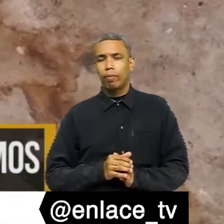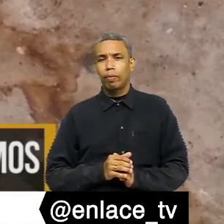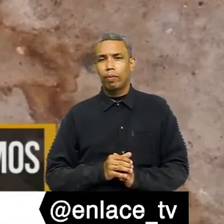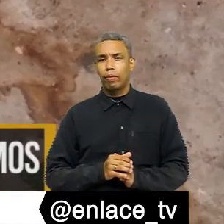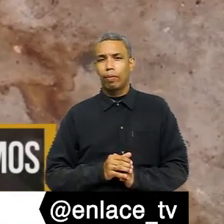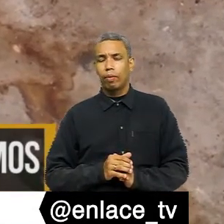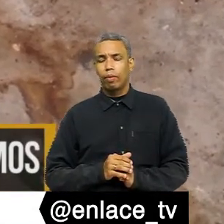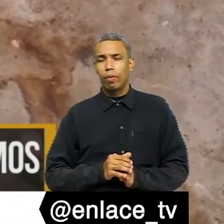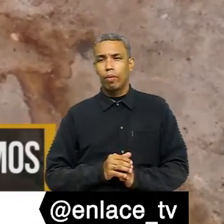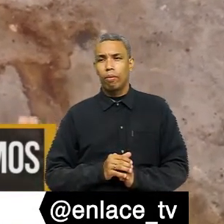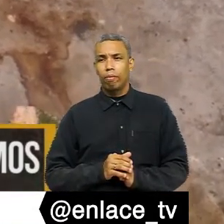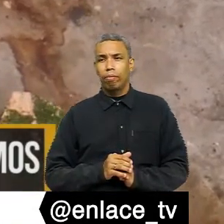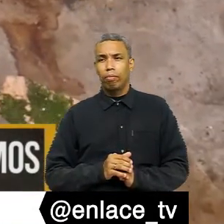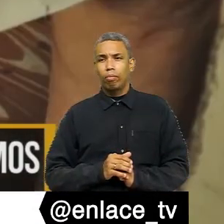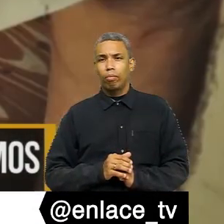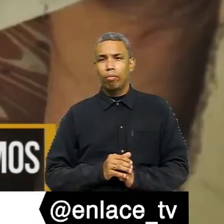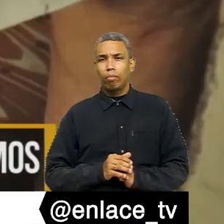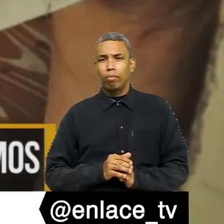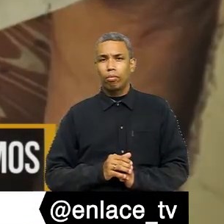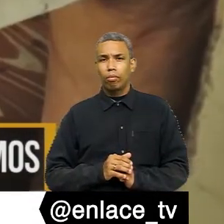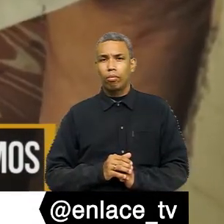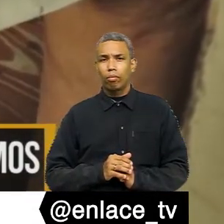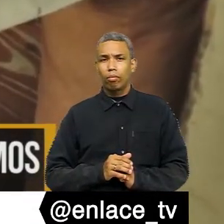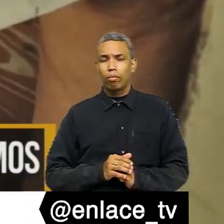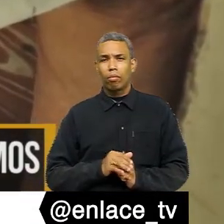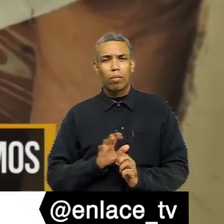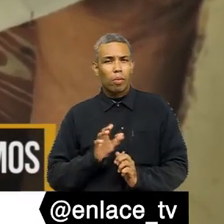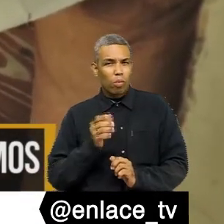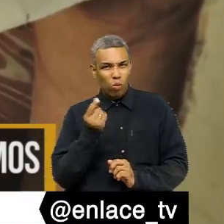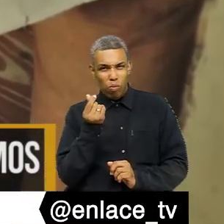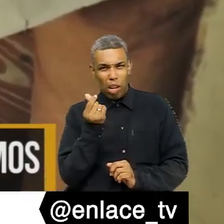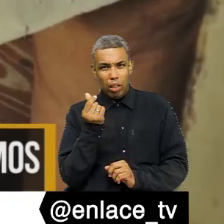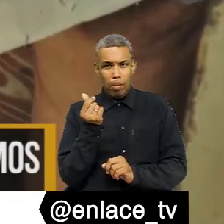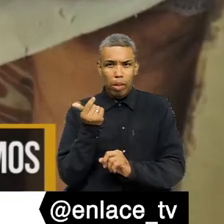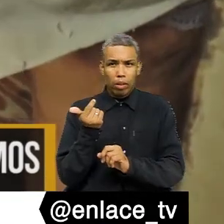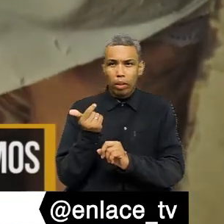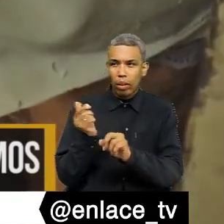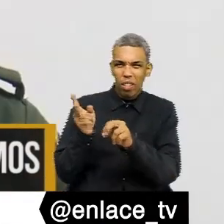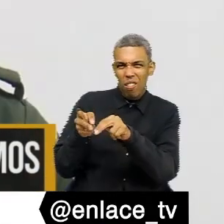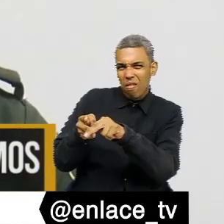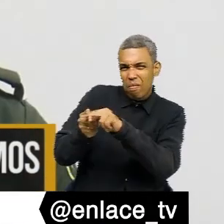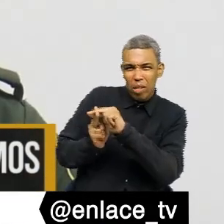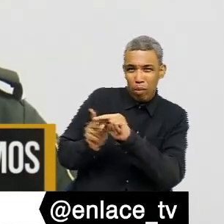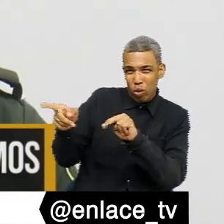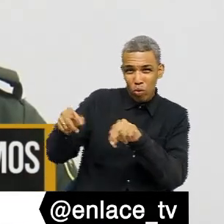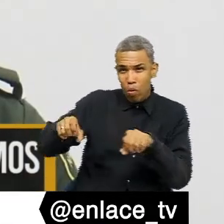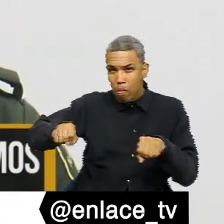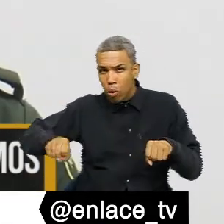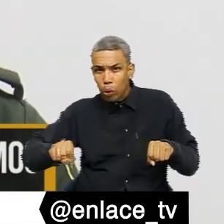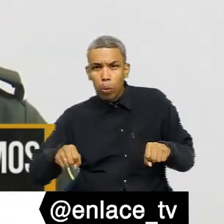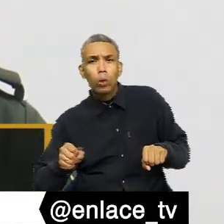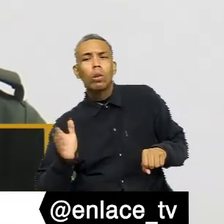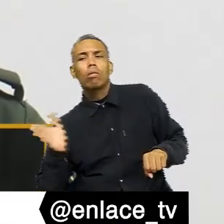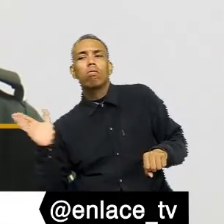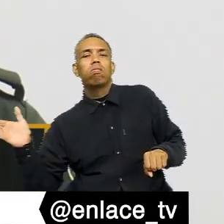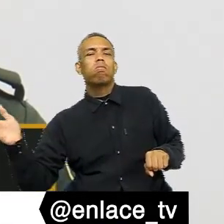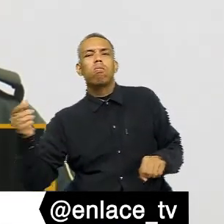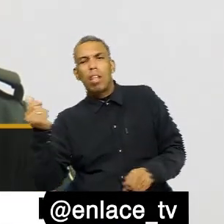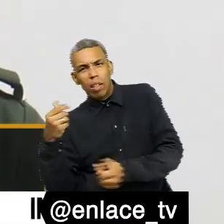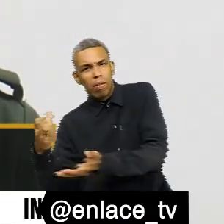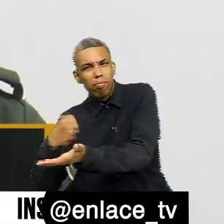tipo de situaciones, por ejemplo los préstamos que van a sacar las personas, lo hagan en entidades